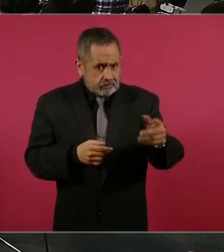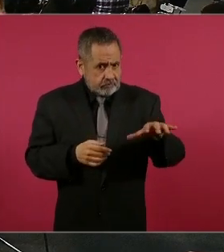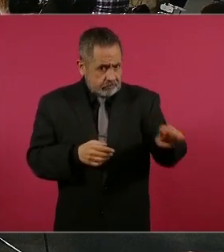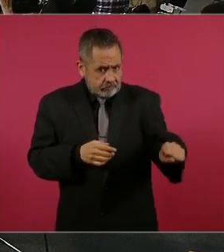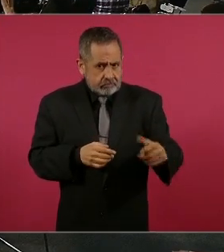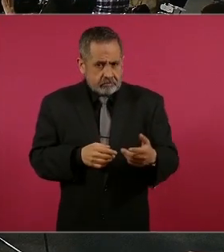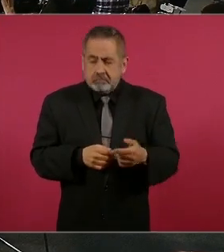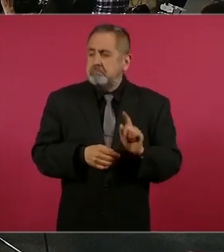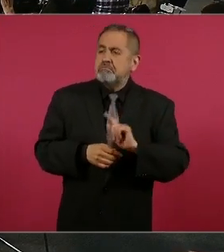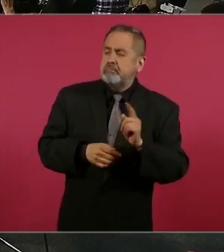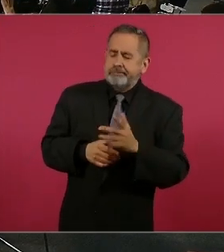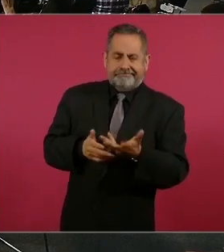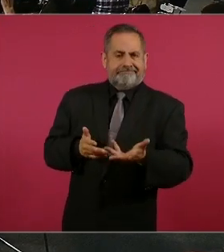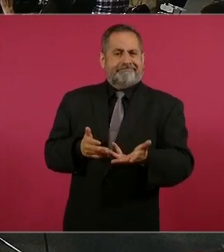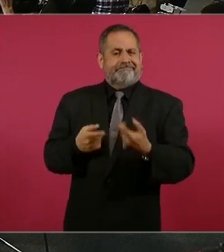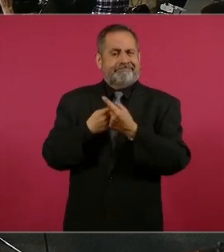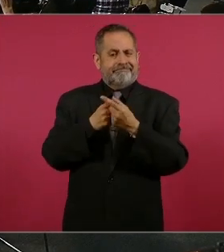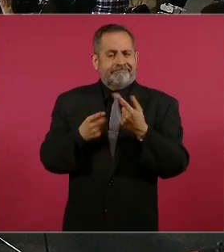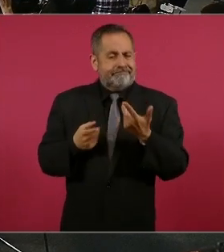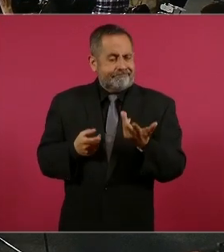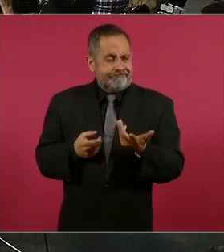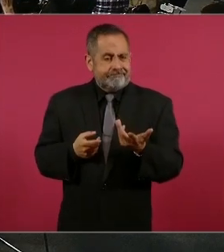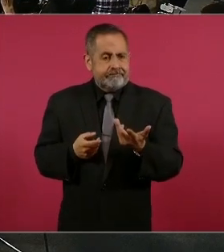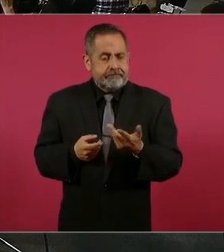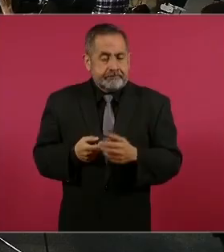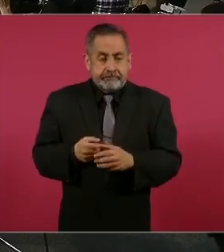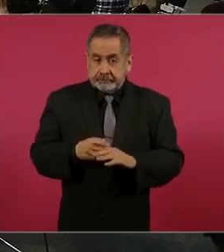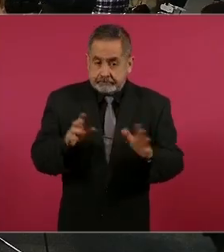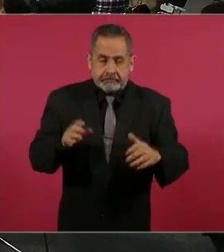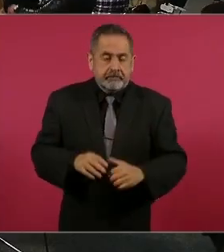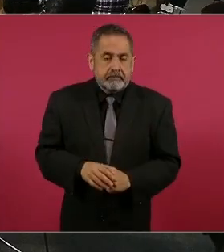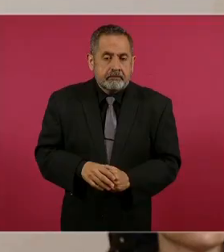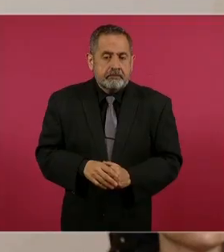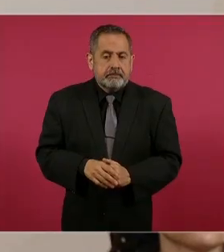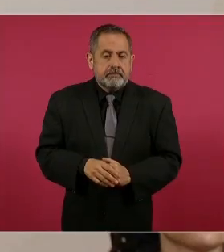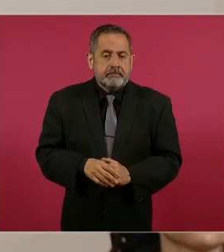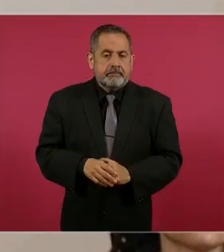porque de lo contrario